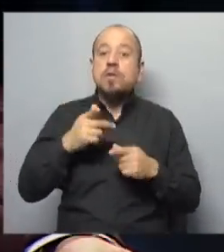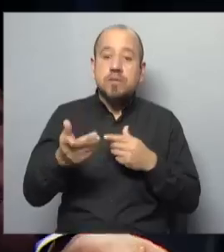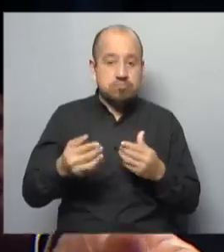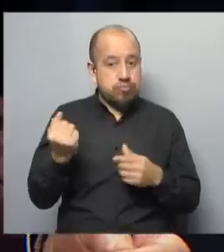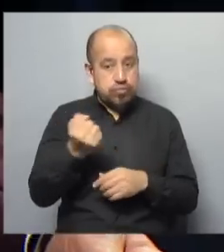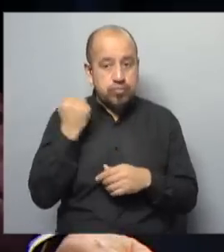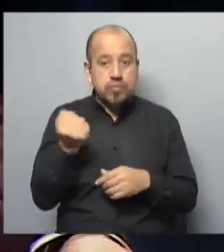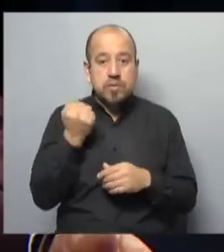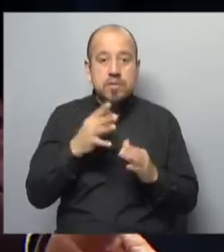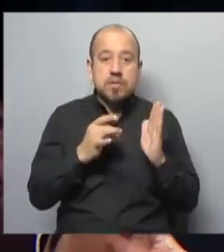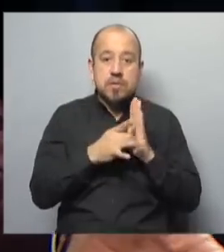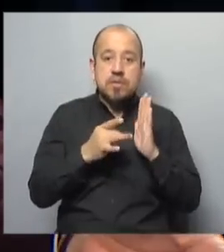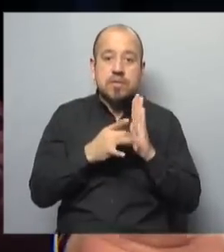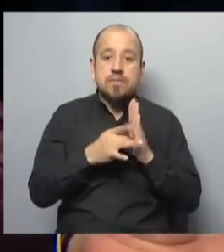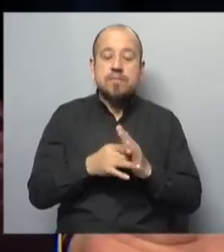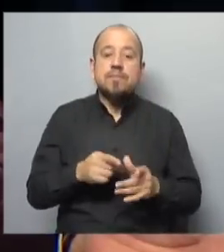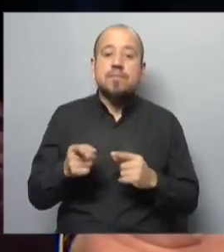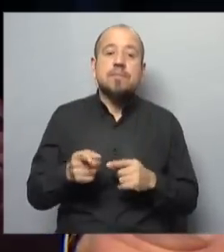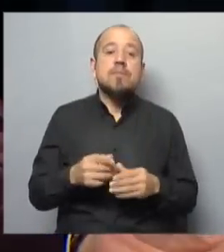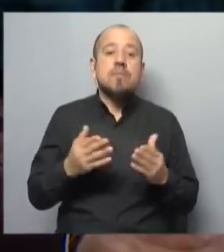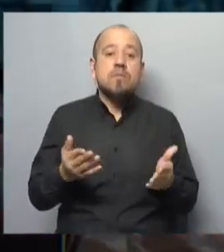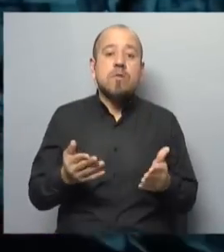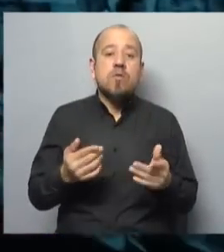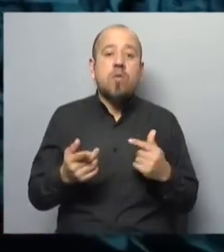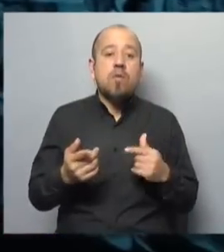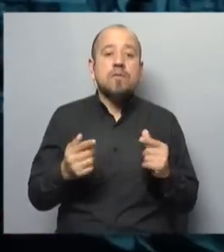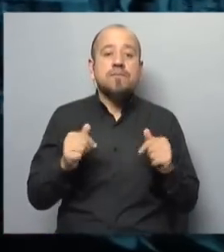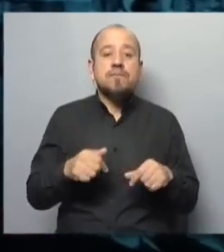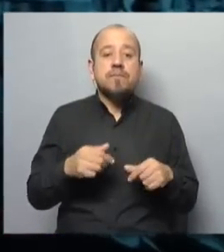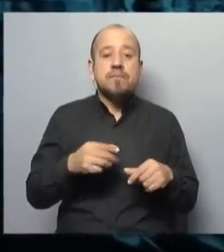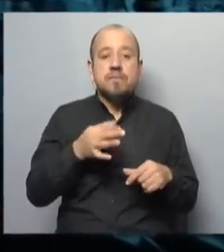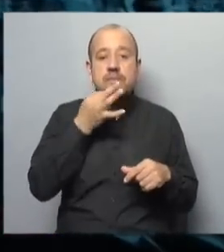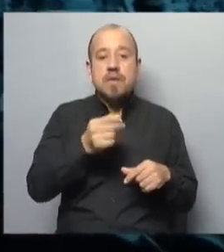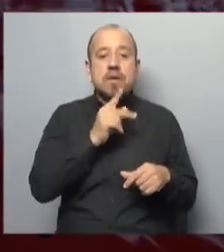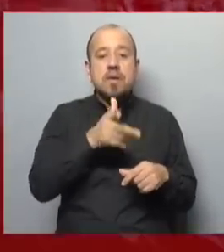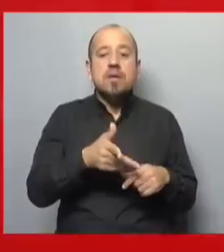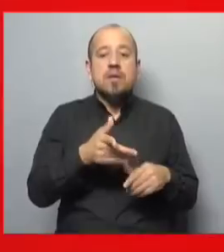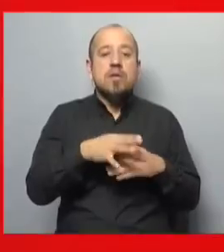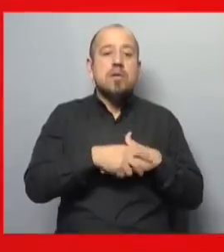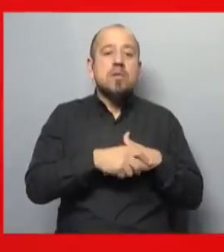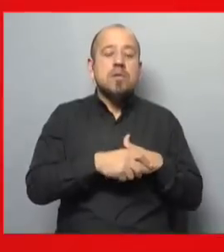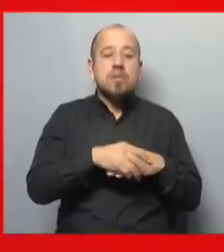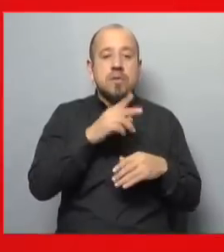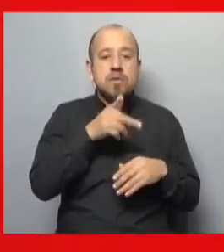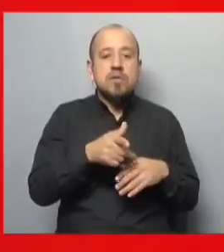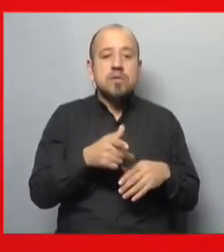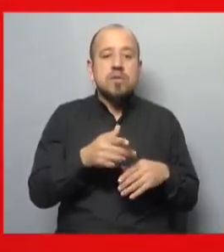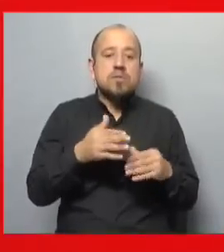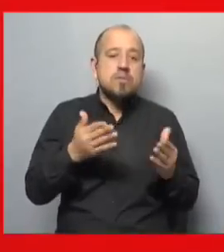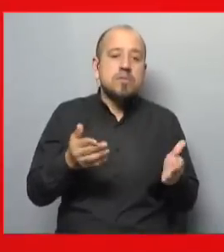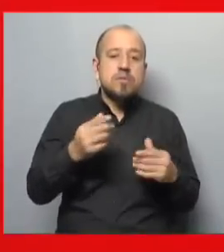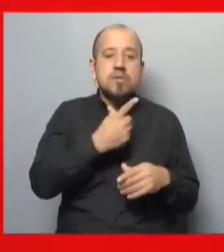algunos en muy buen nivel pero espero que mis hijos los amigos dijo digo que se